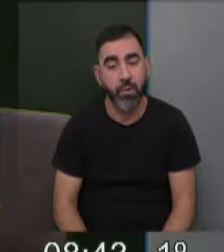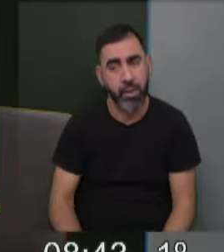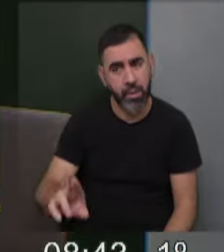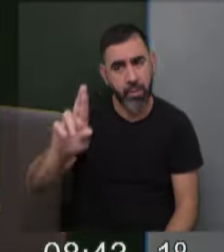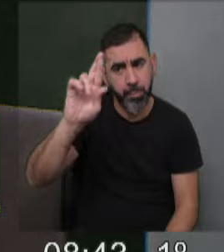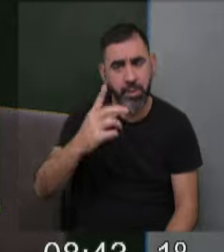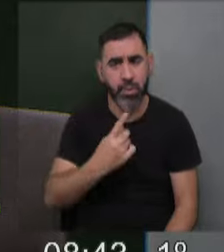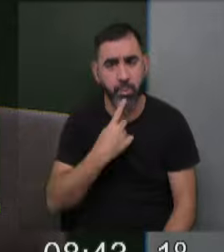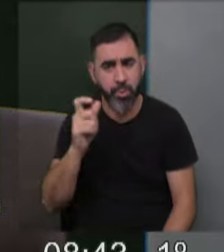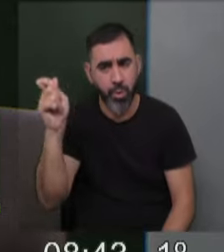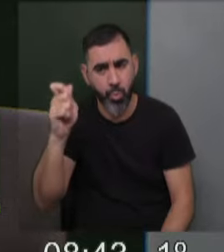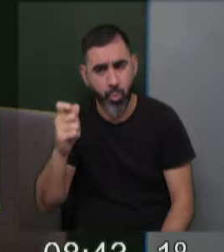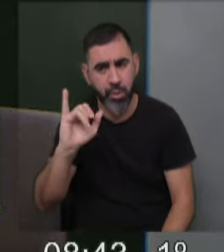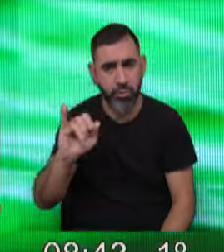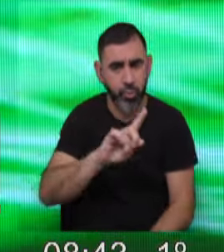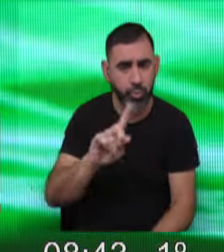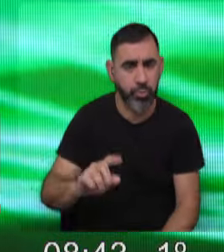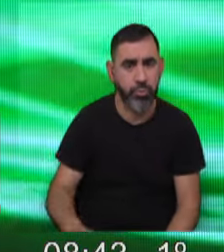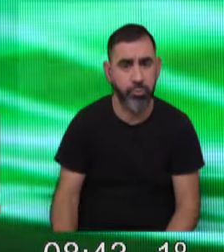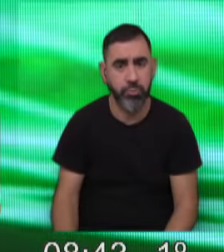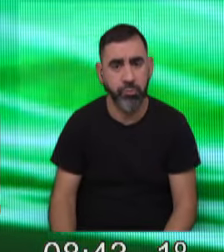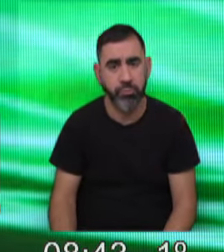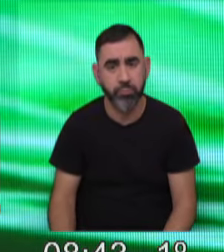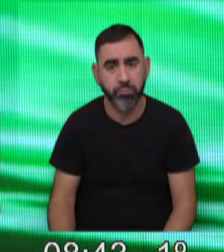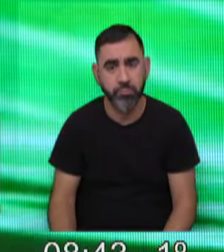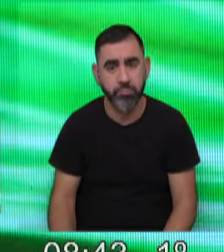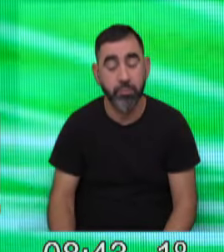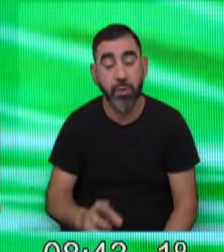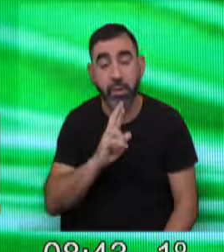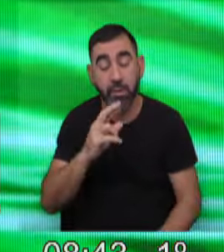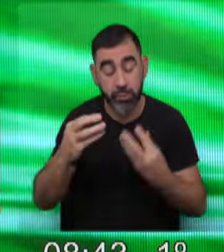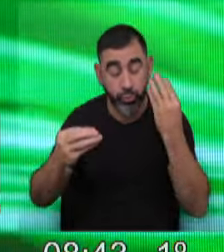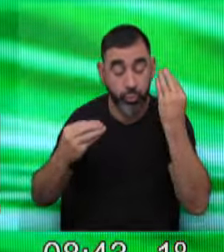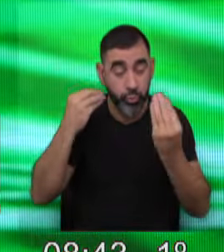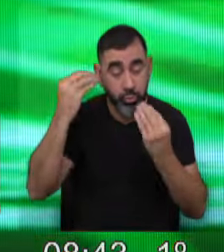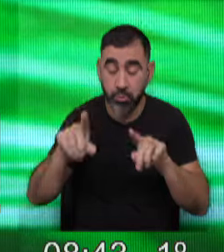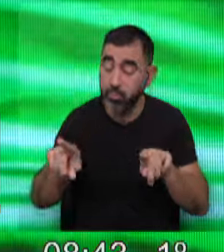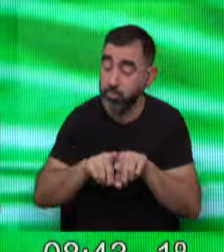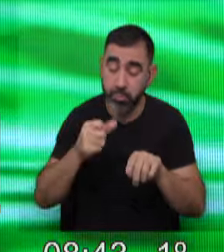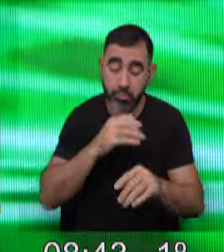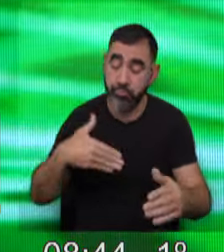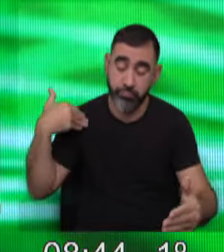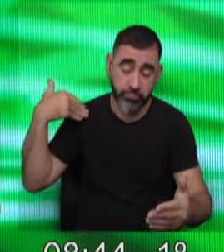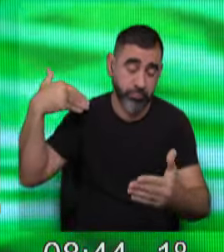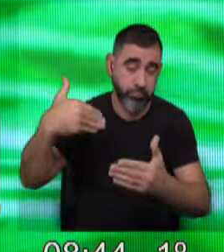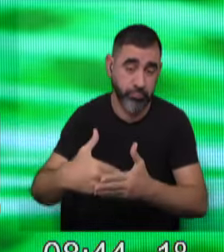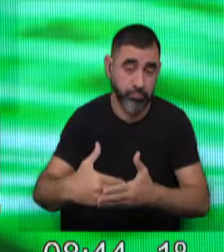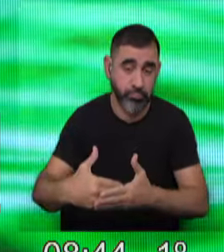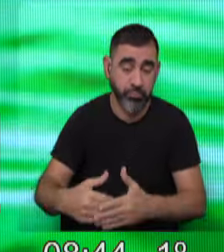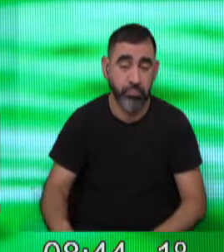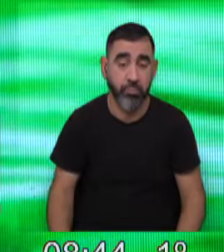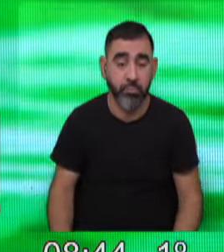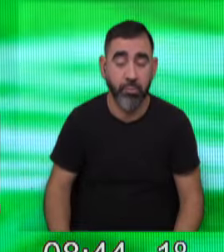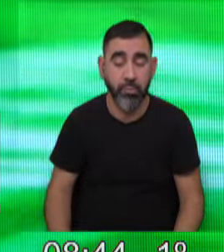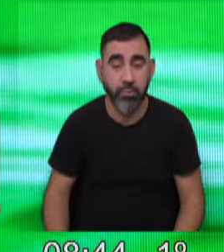o no se cumple? ¿Cuáles son esos primeros resultados que ven? Bien, los resultados son preocupantes, como han sido históricamente preocupantes. Tal vez, Pilar, una